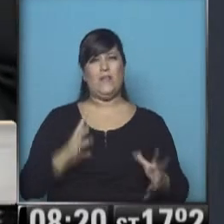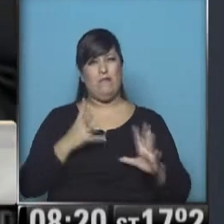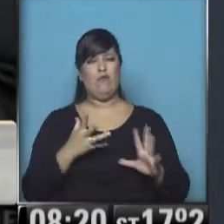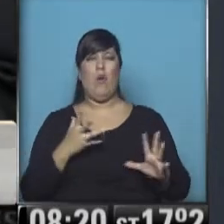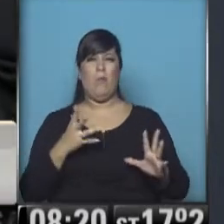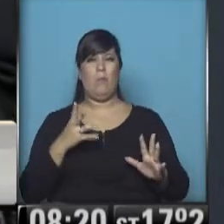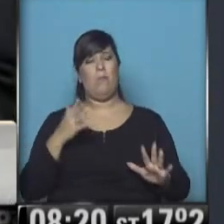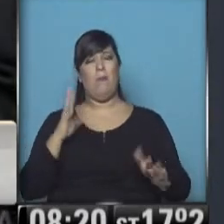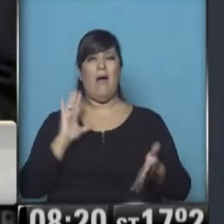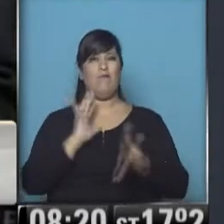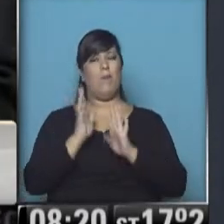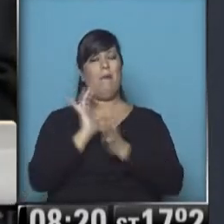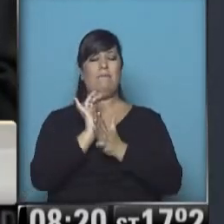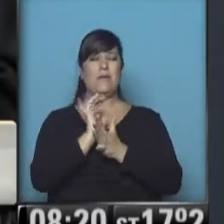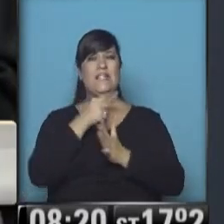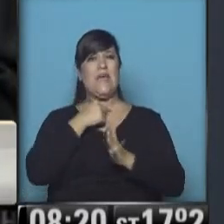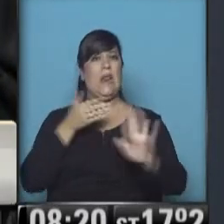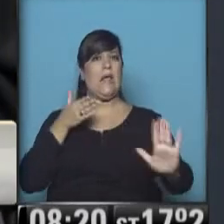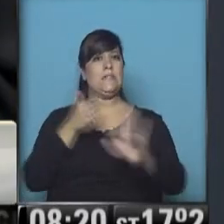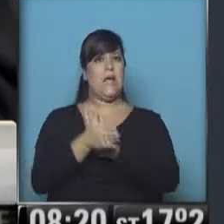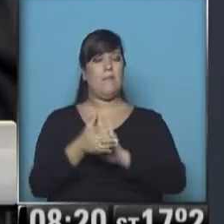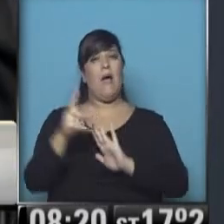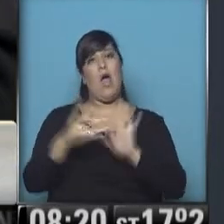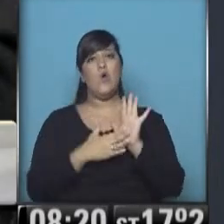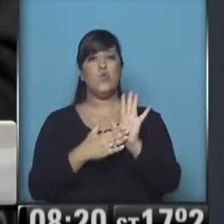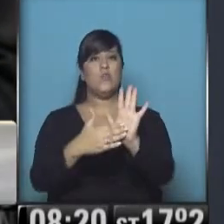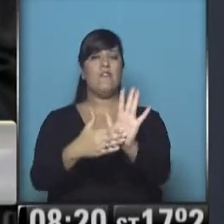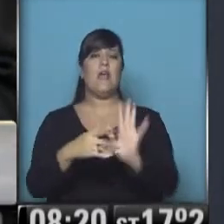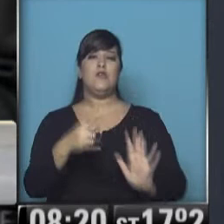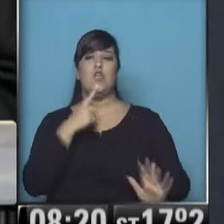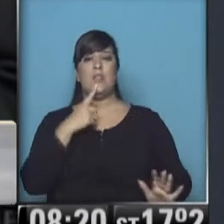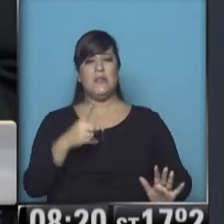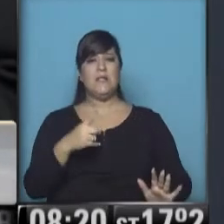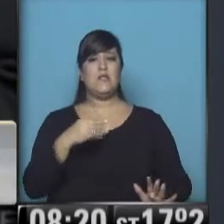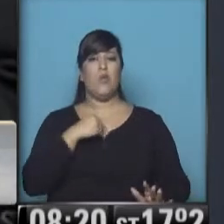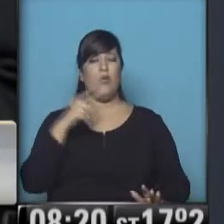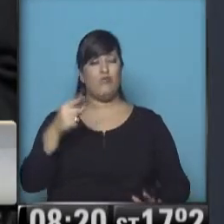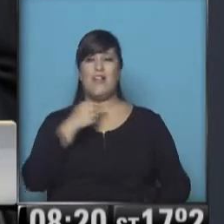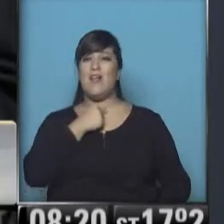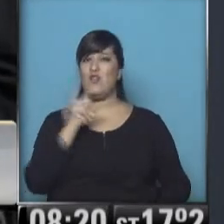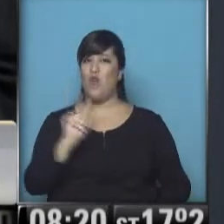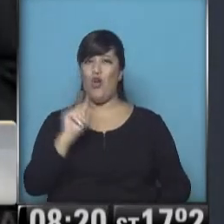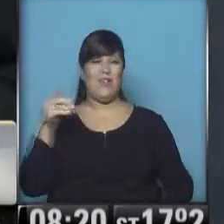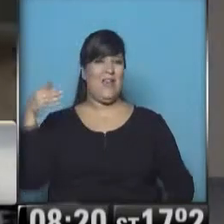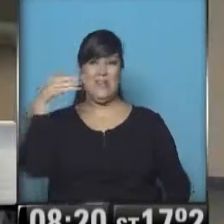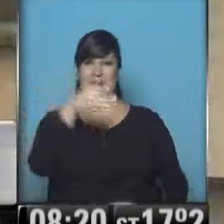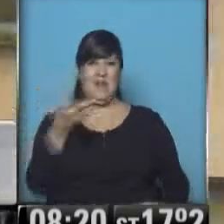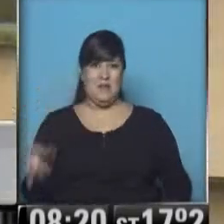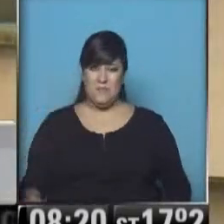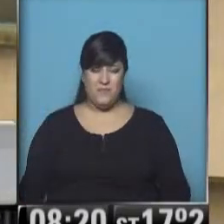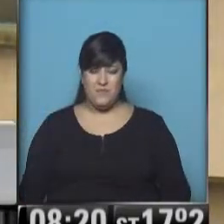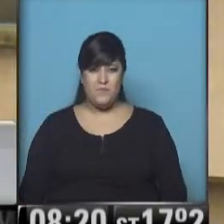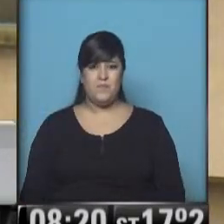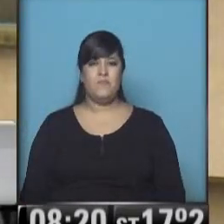prófuga del ingeniero estudio al solo efecto de tener justificación para su clara voluntad no comparecer ante este organismo